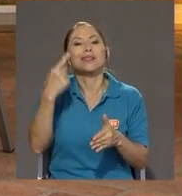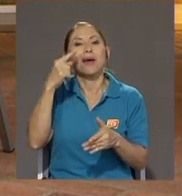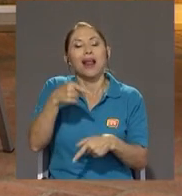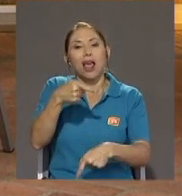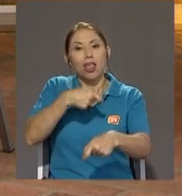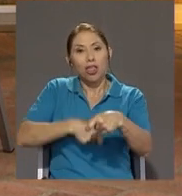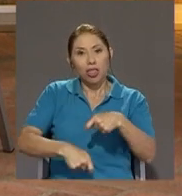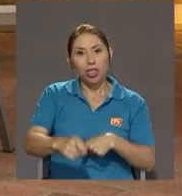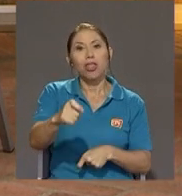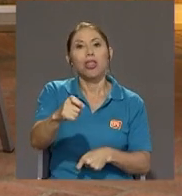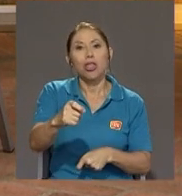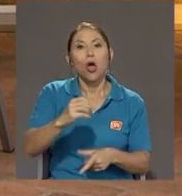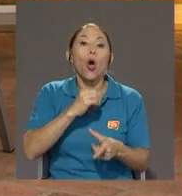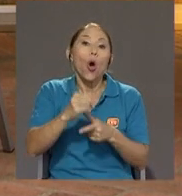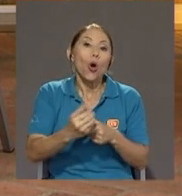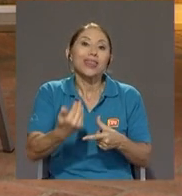para